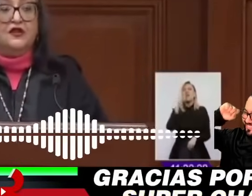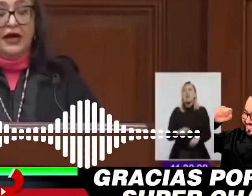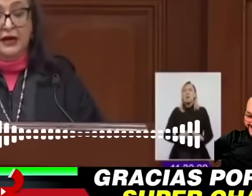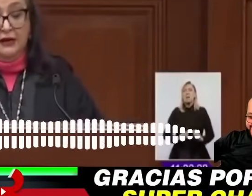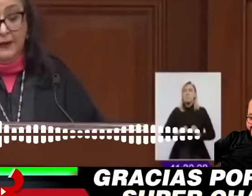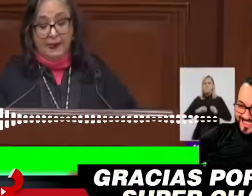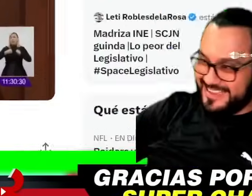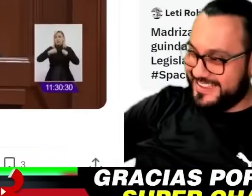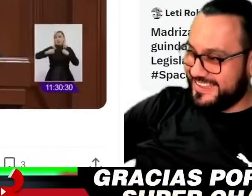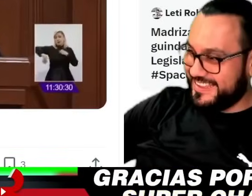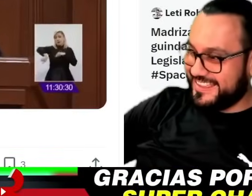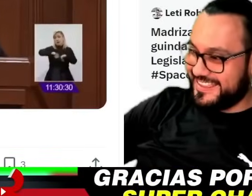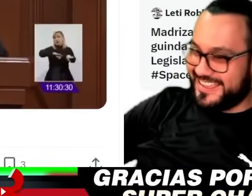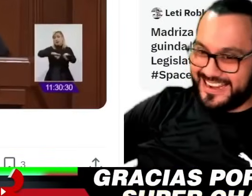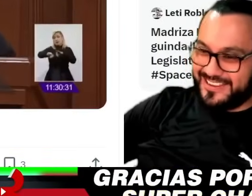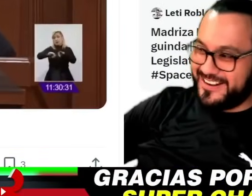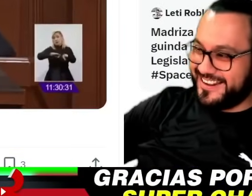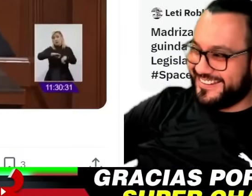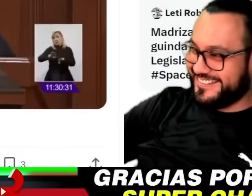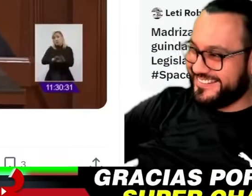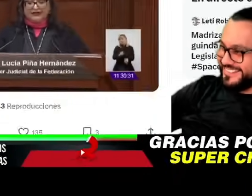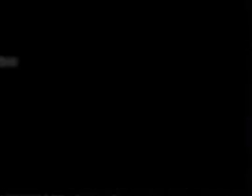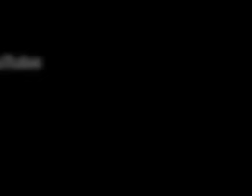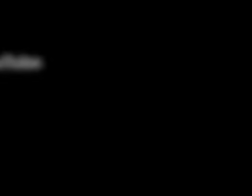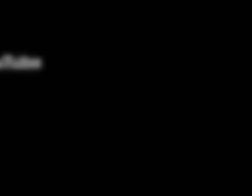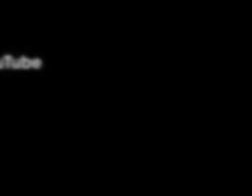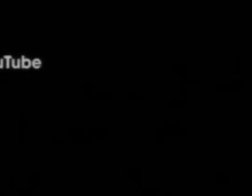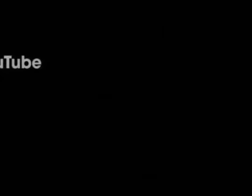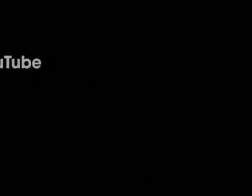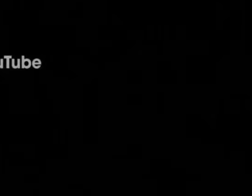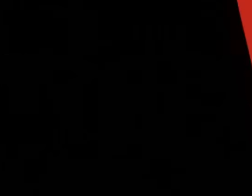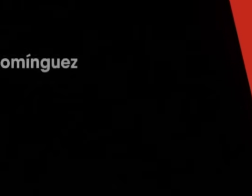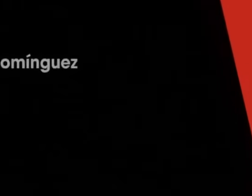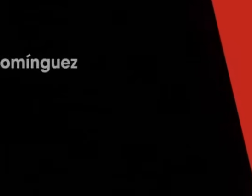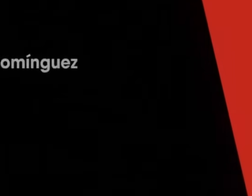vida profesional quiere llorar el